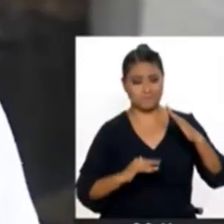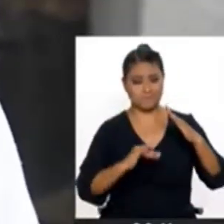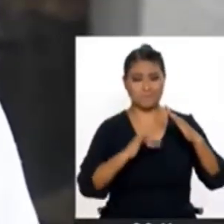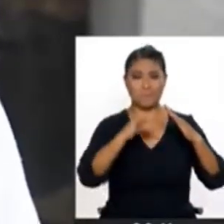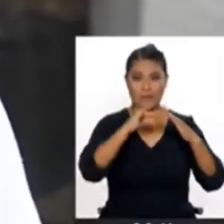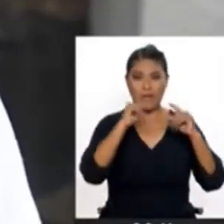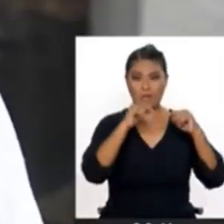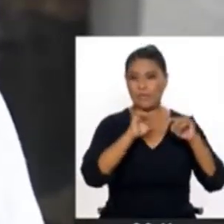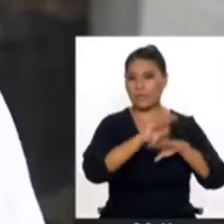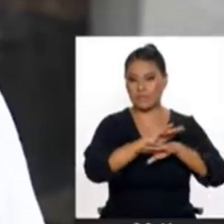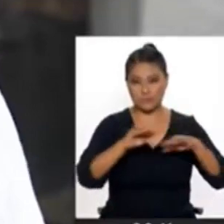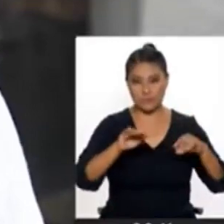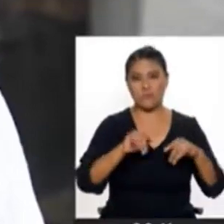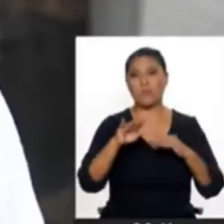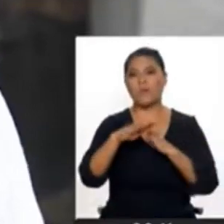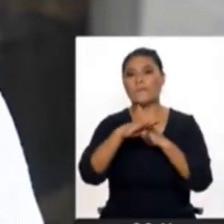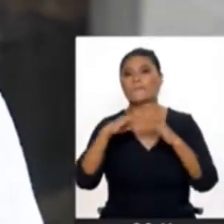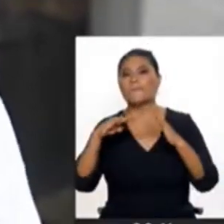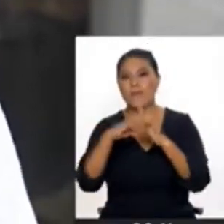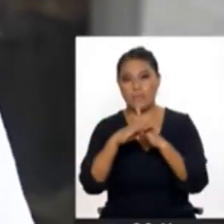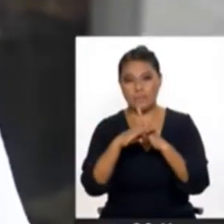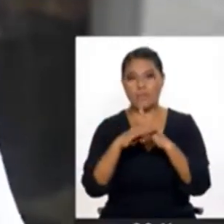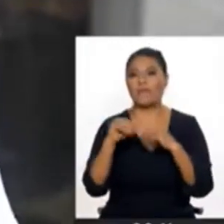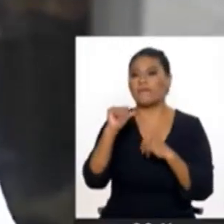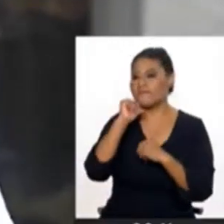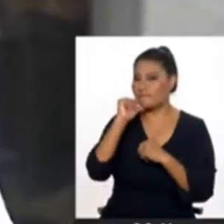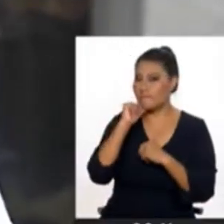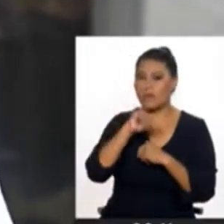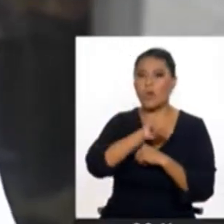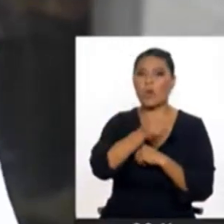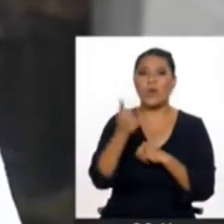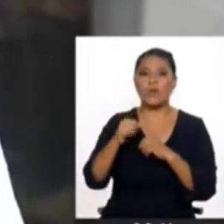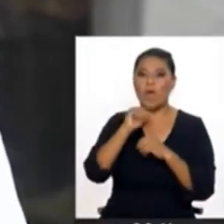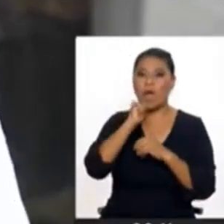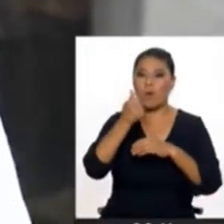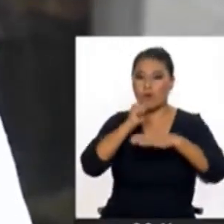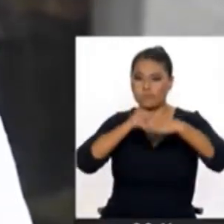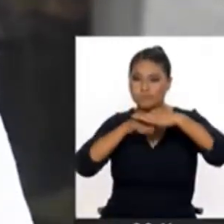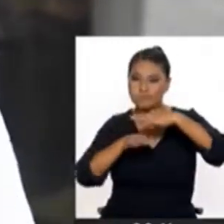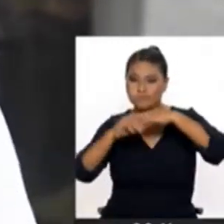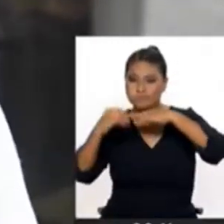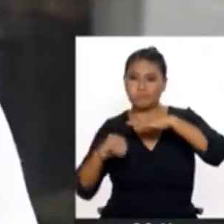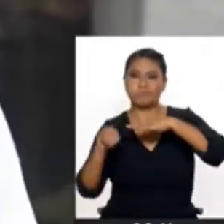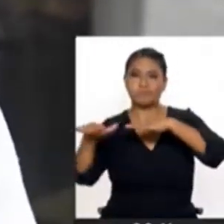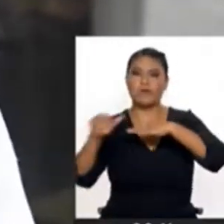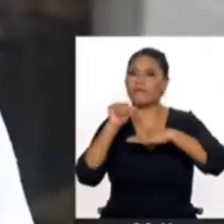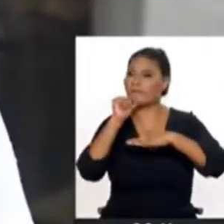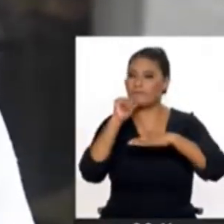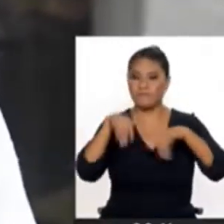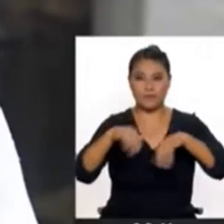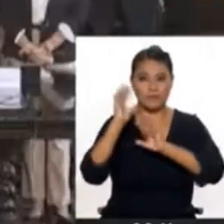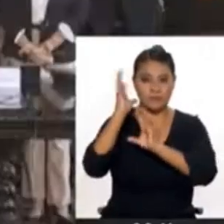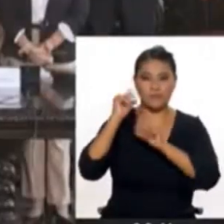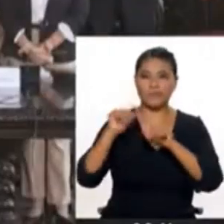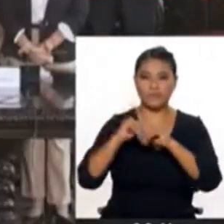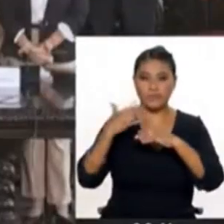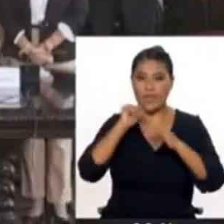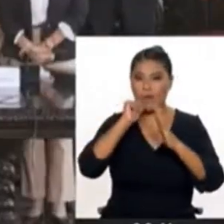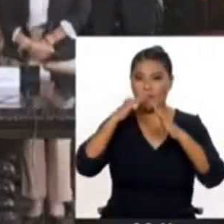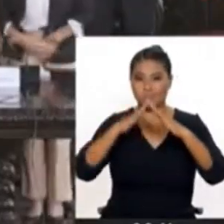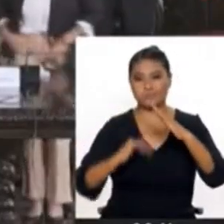región de piura digo parcialmente porque falta trabajar todo el tema de drenaje que tampoco tiene esa región